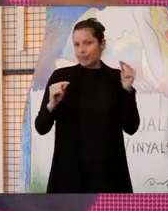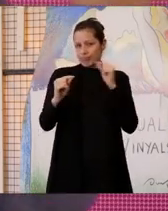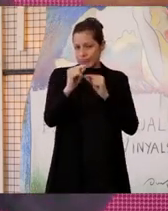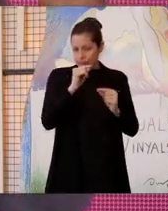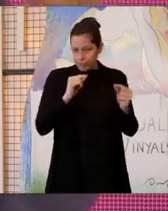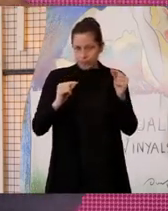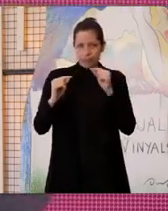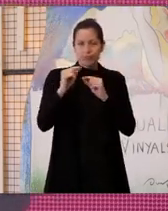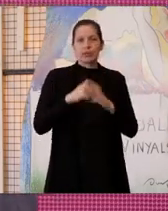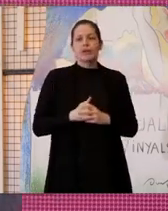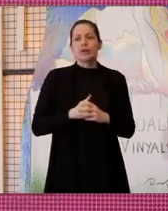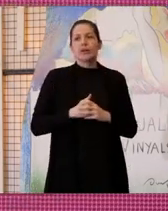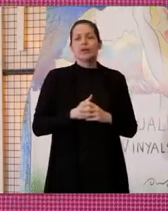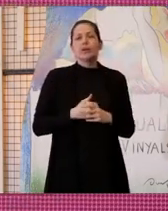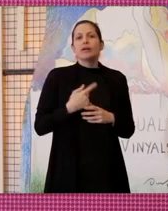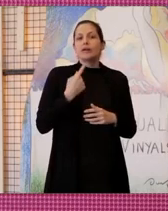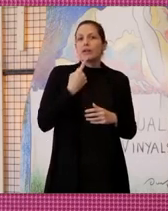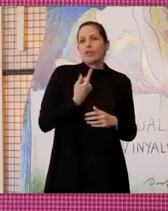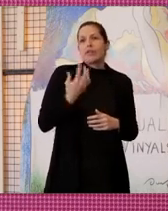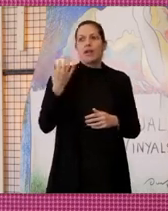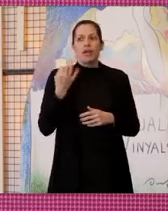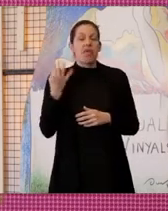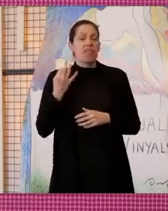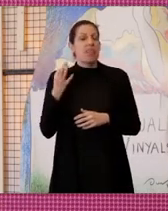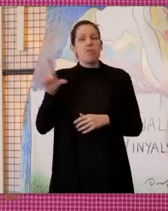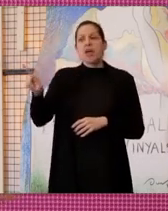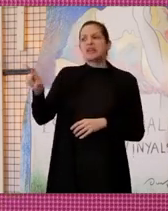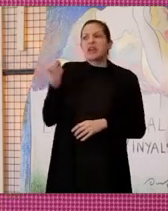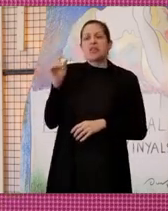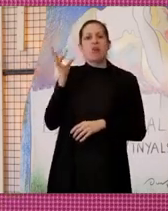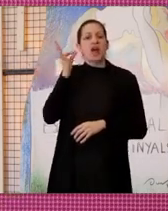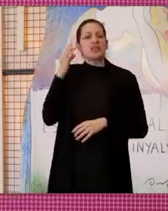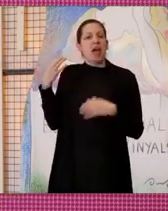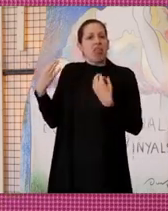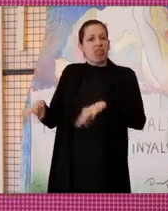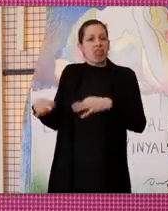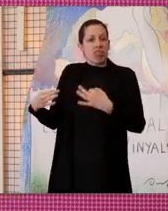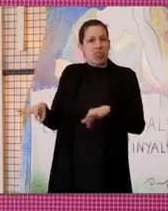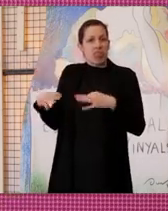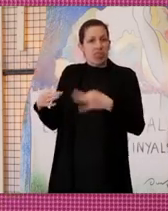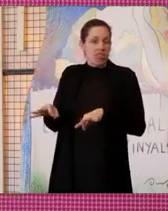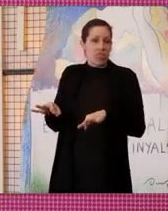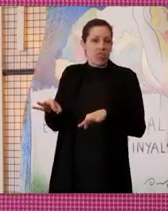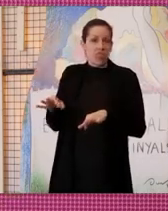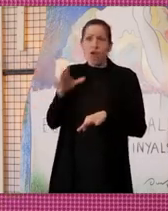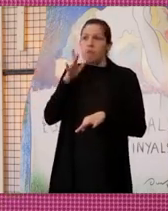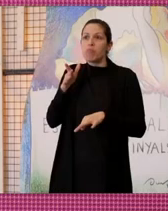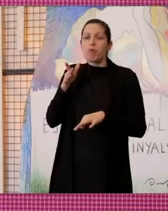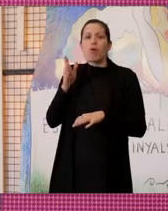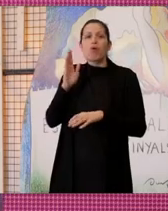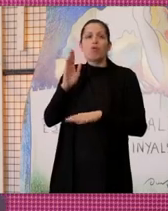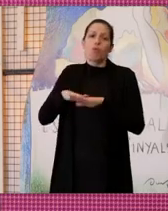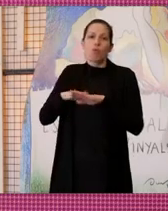mentales pero chicas corrientes porque tienen que meter mujeres que tontería las cuotas ha habido siempre pero nunca